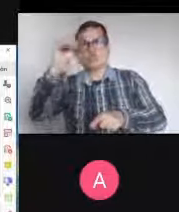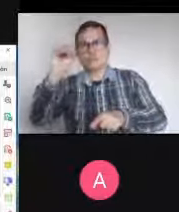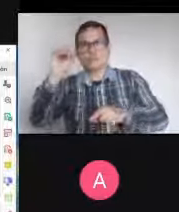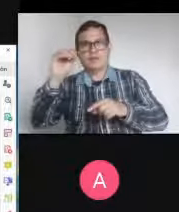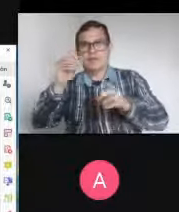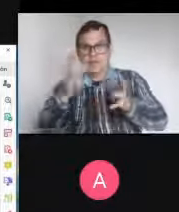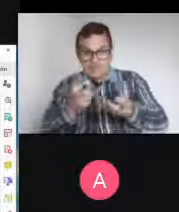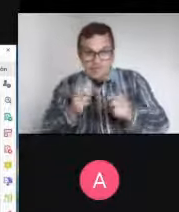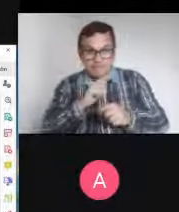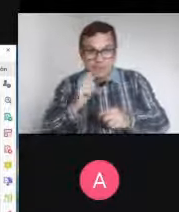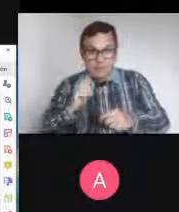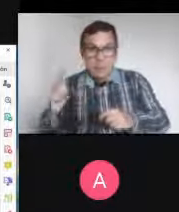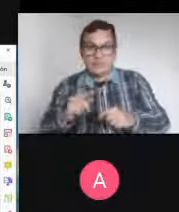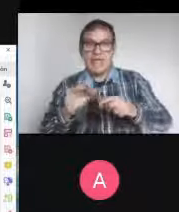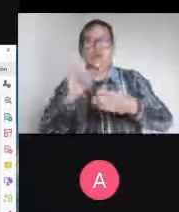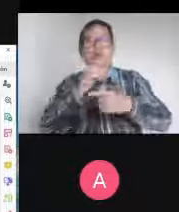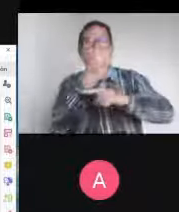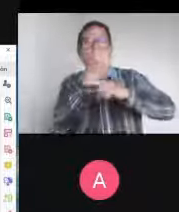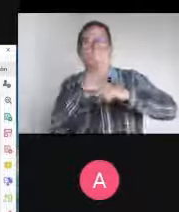dividir 1 sobre ese valor.